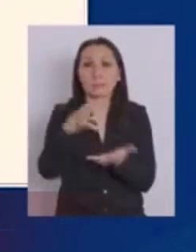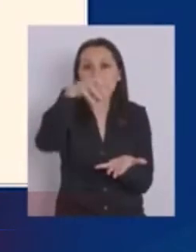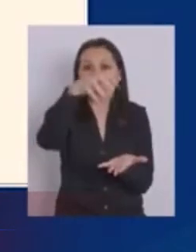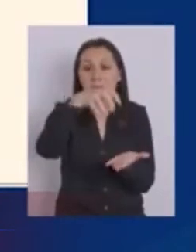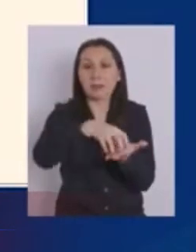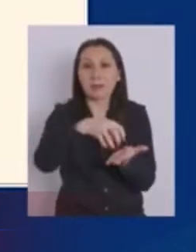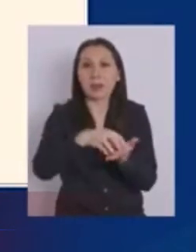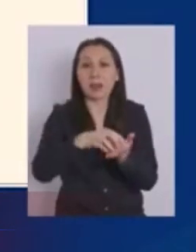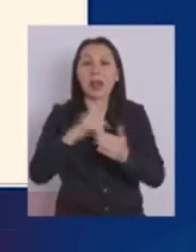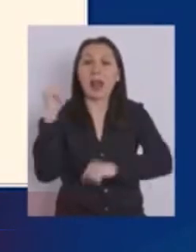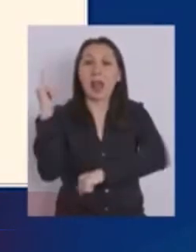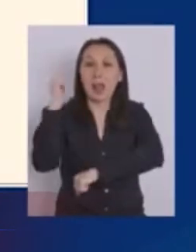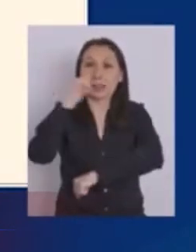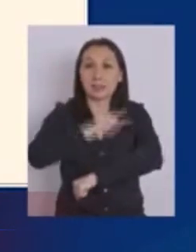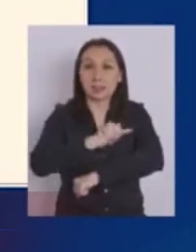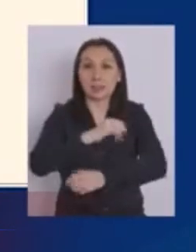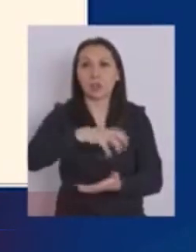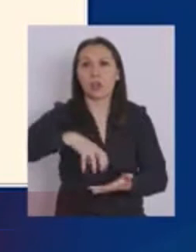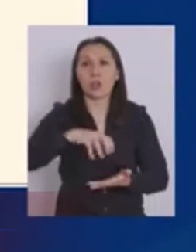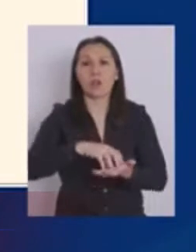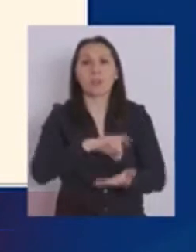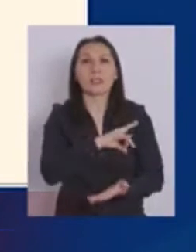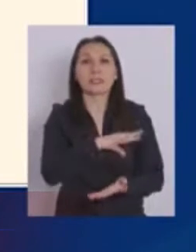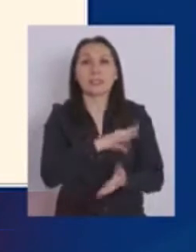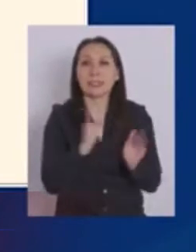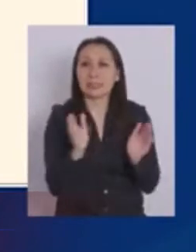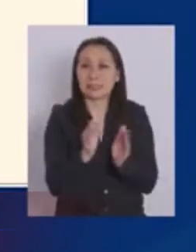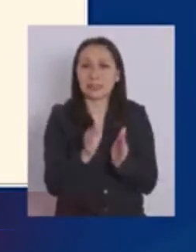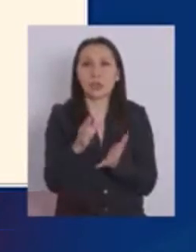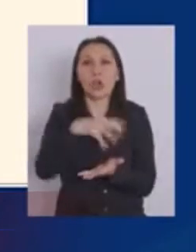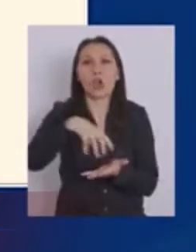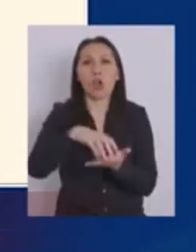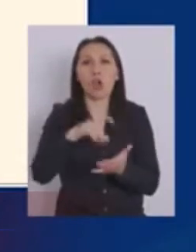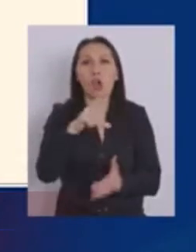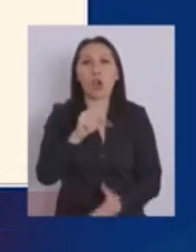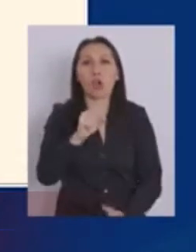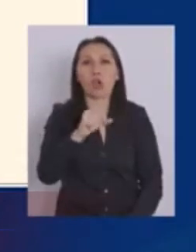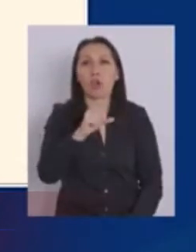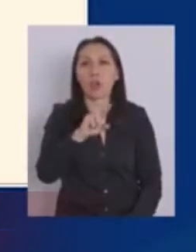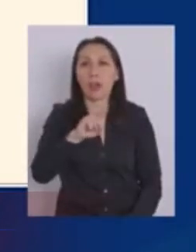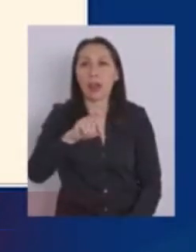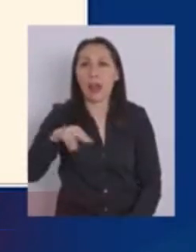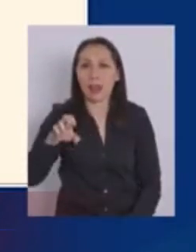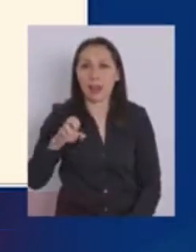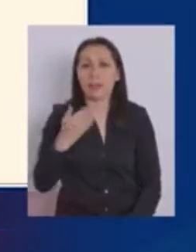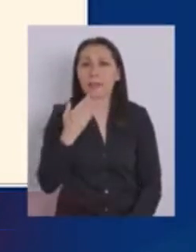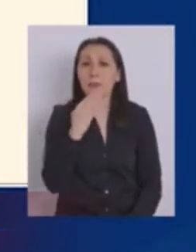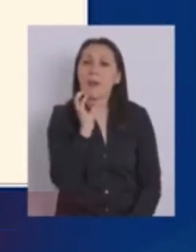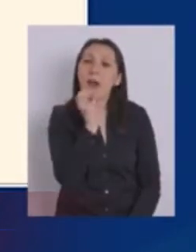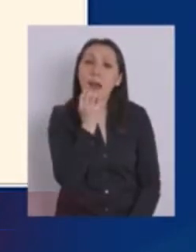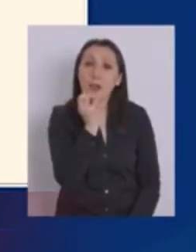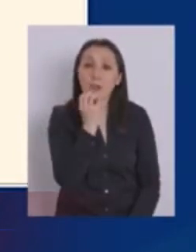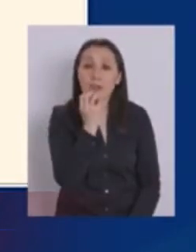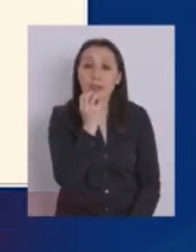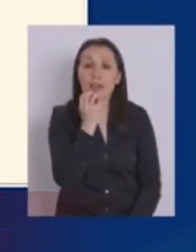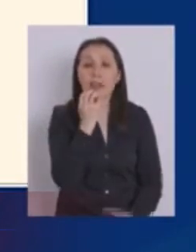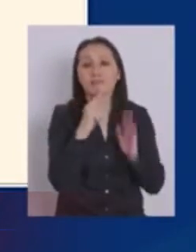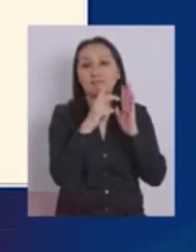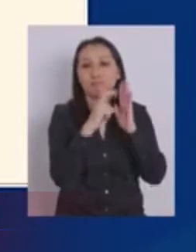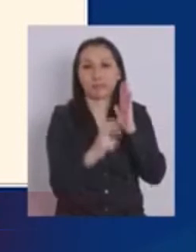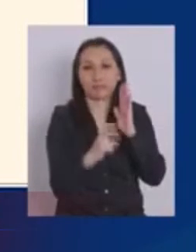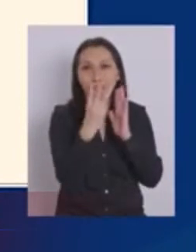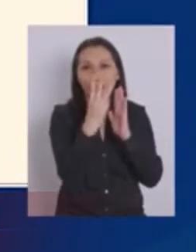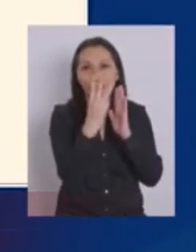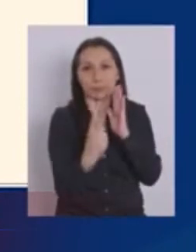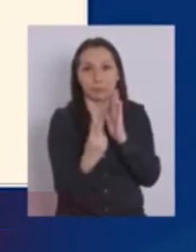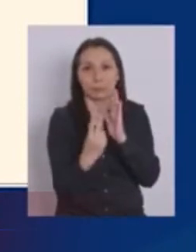aysén la comuna de chile chico y la comuna de cochrane en la región de antofagasta retroceden